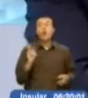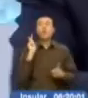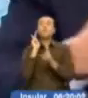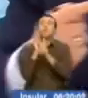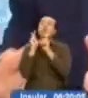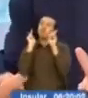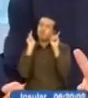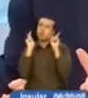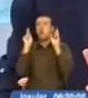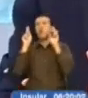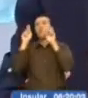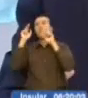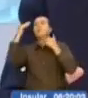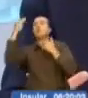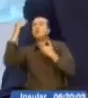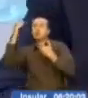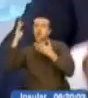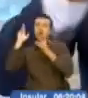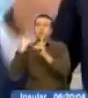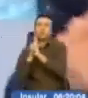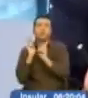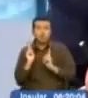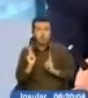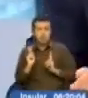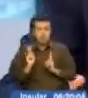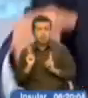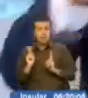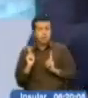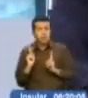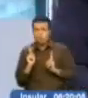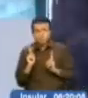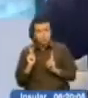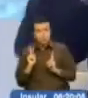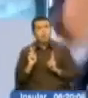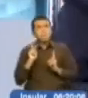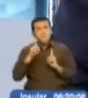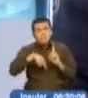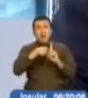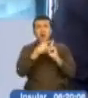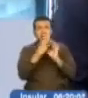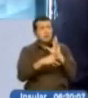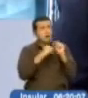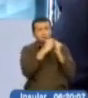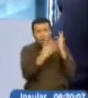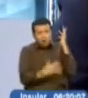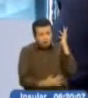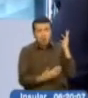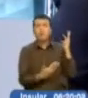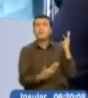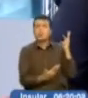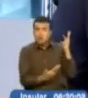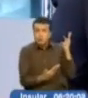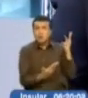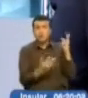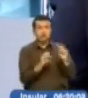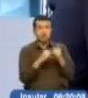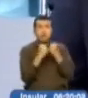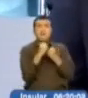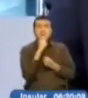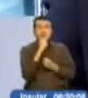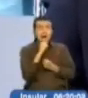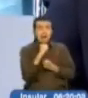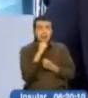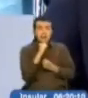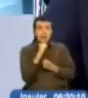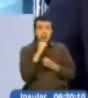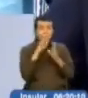desviación de los recursos públicos? ¿O qué otros elementos están insertos en esa dimensión de la corrupción? Y la sociedad no discute